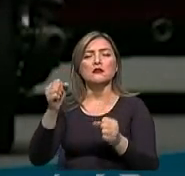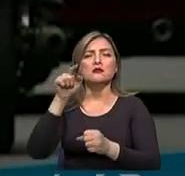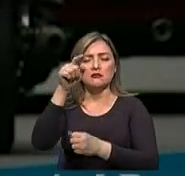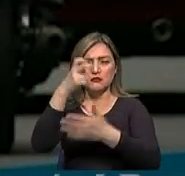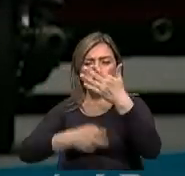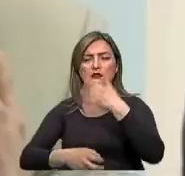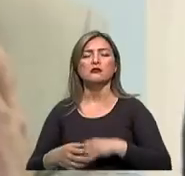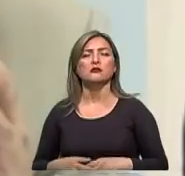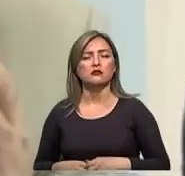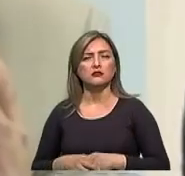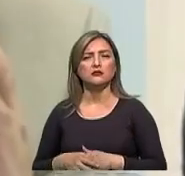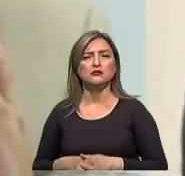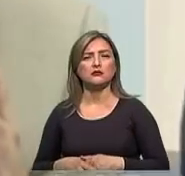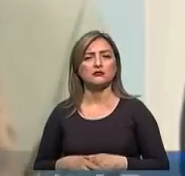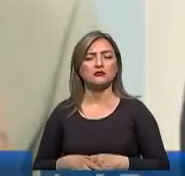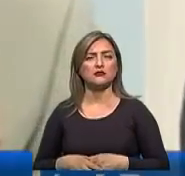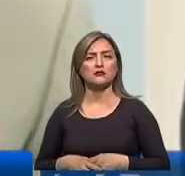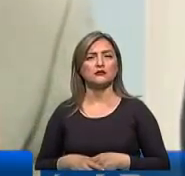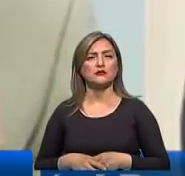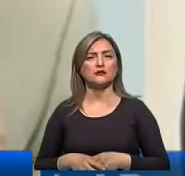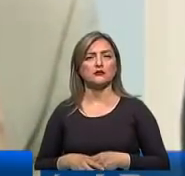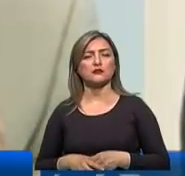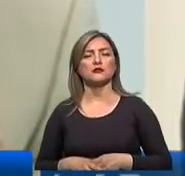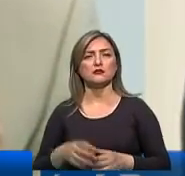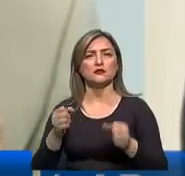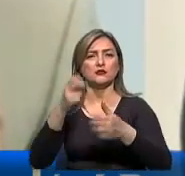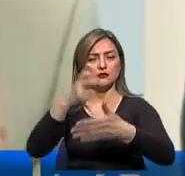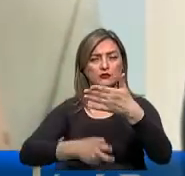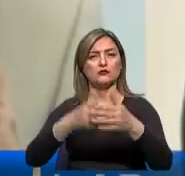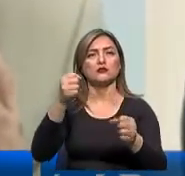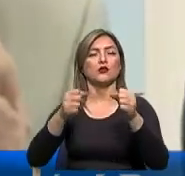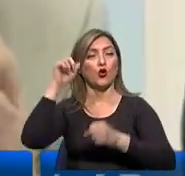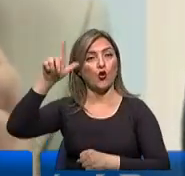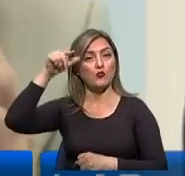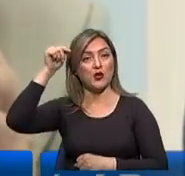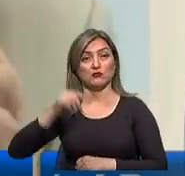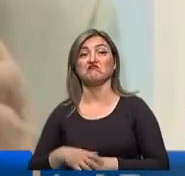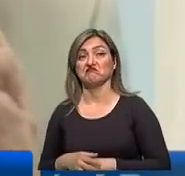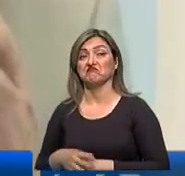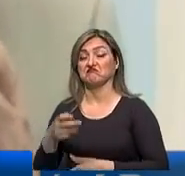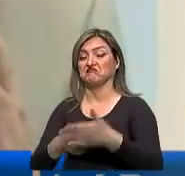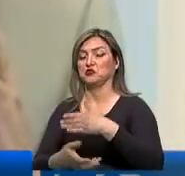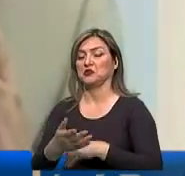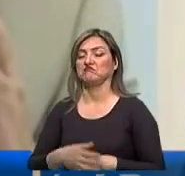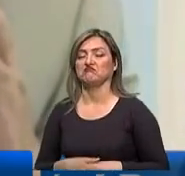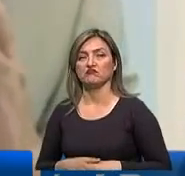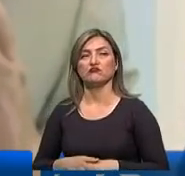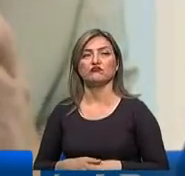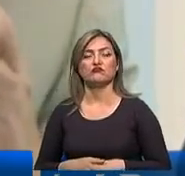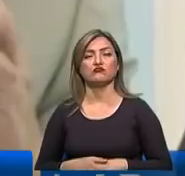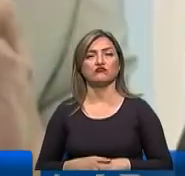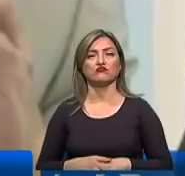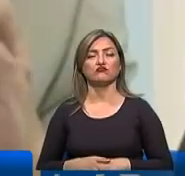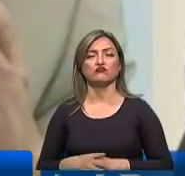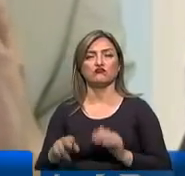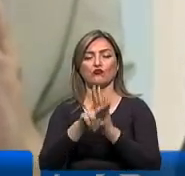sido sancionados. Inclusive han sido sancionados vehículos del gobierno nacional. Esta es una